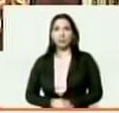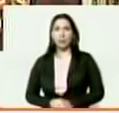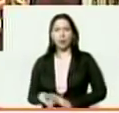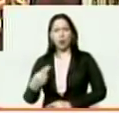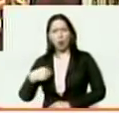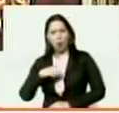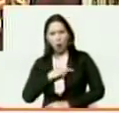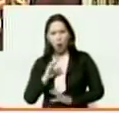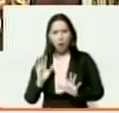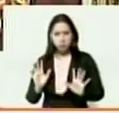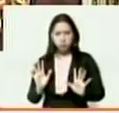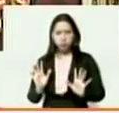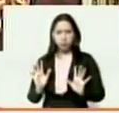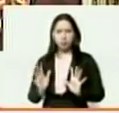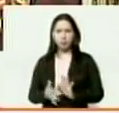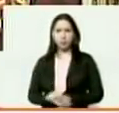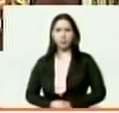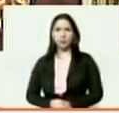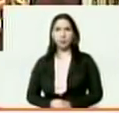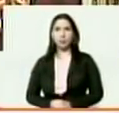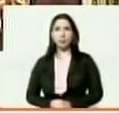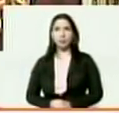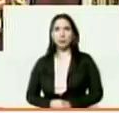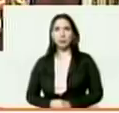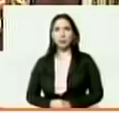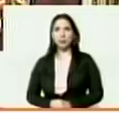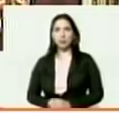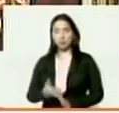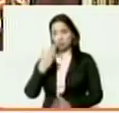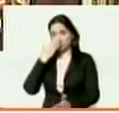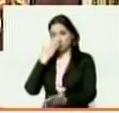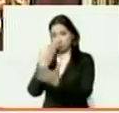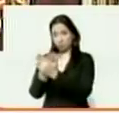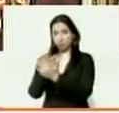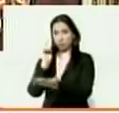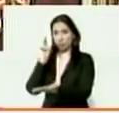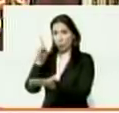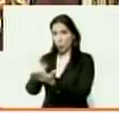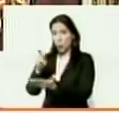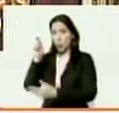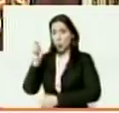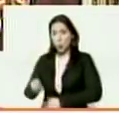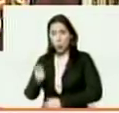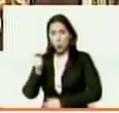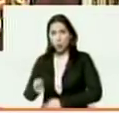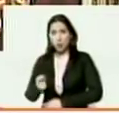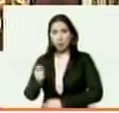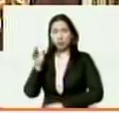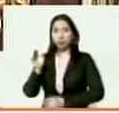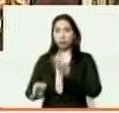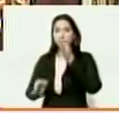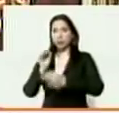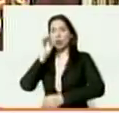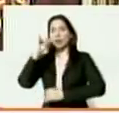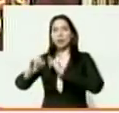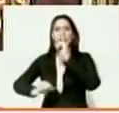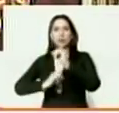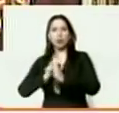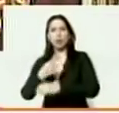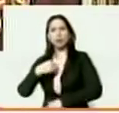nosotros, al presentarnos ante la Corte Penal Internacional de La Haya, nos estamos